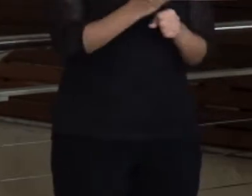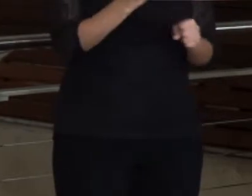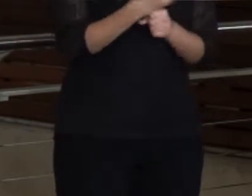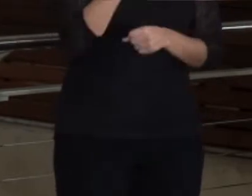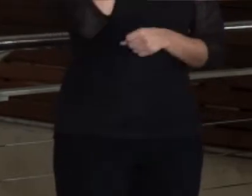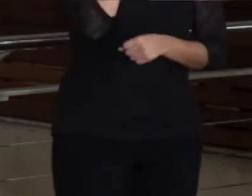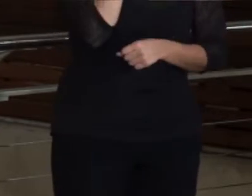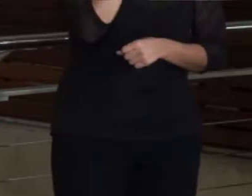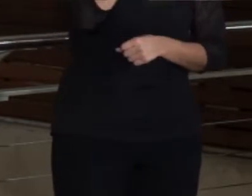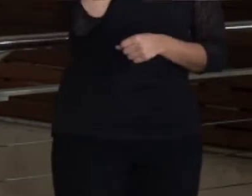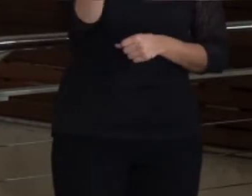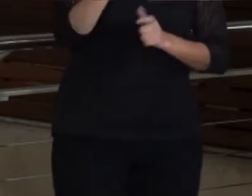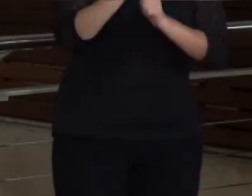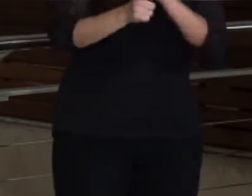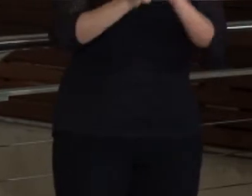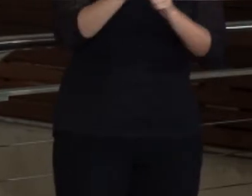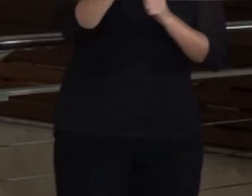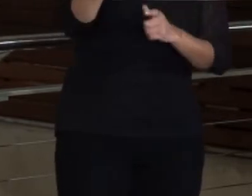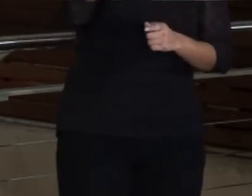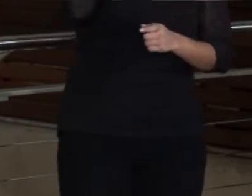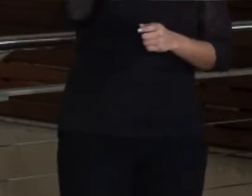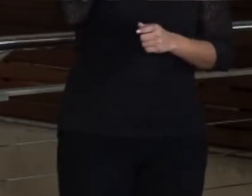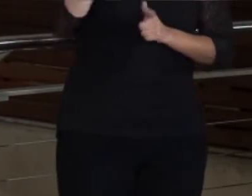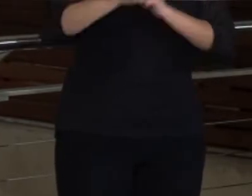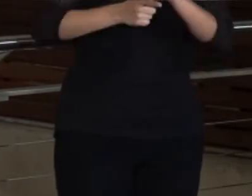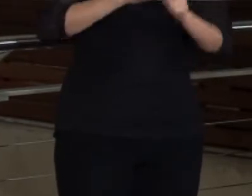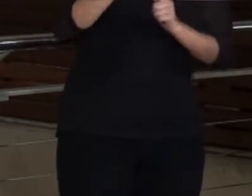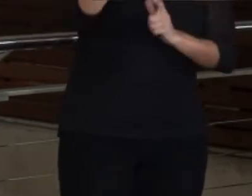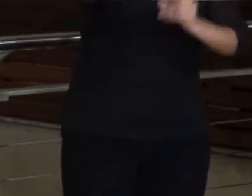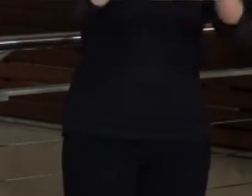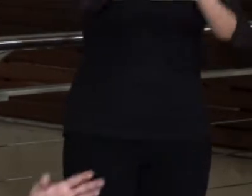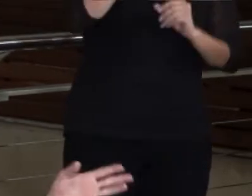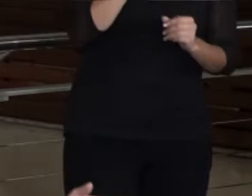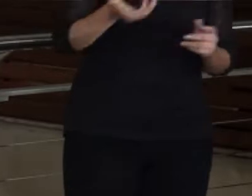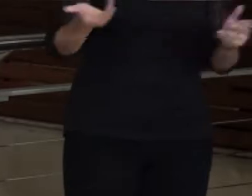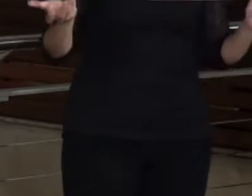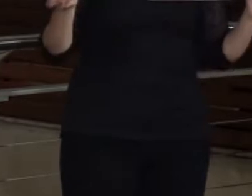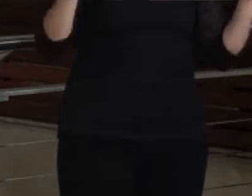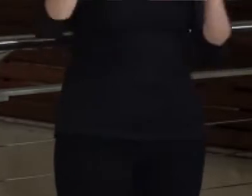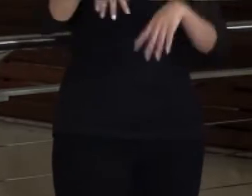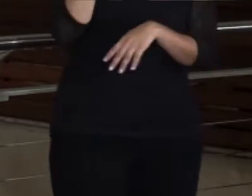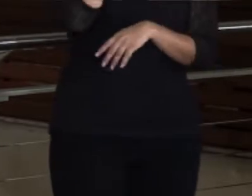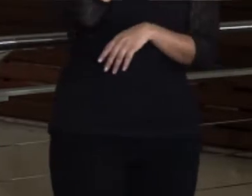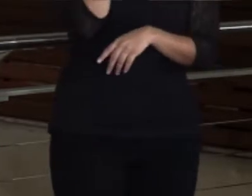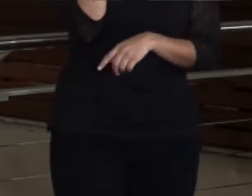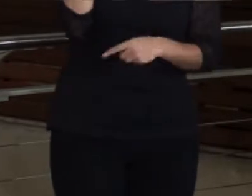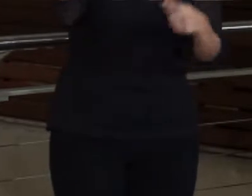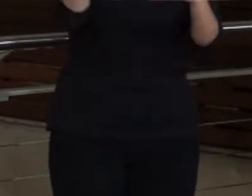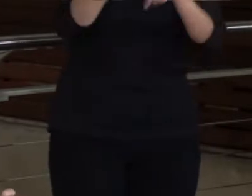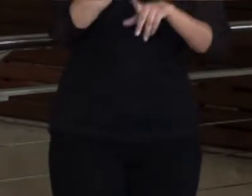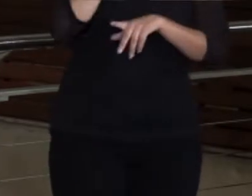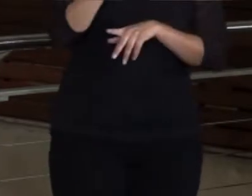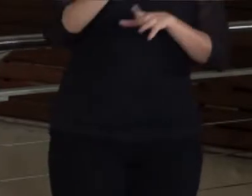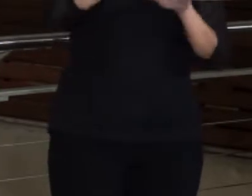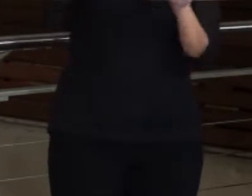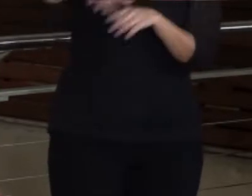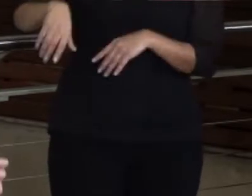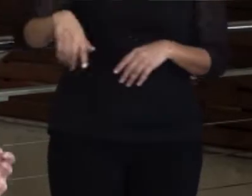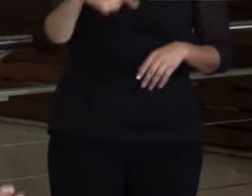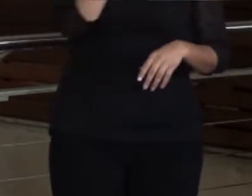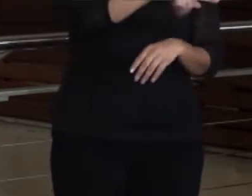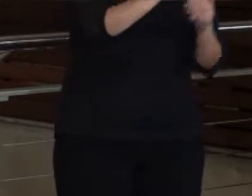da estamos un es muy importante también por eso la misma gusta del libro lo que es la familia